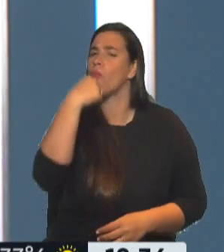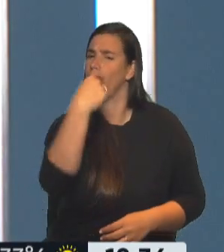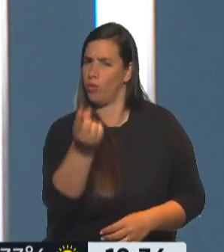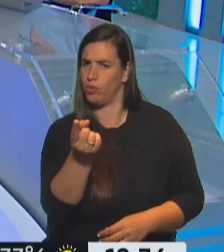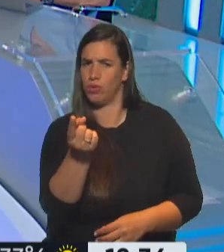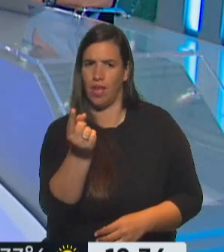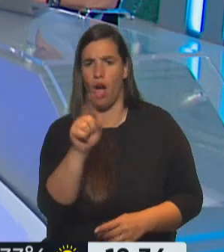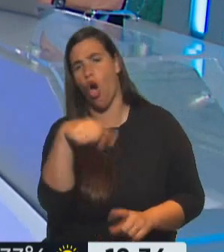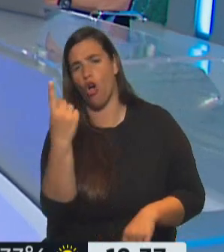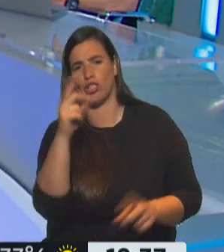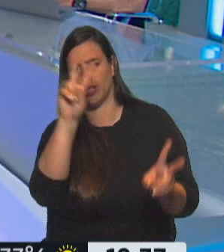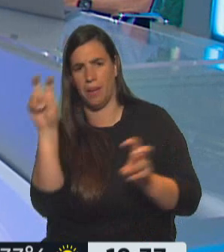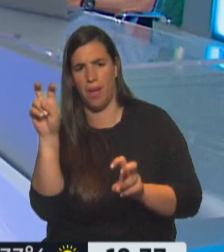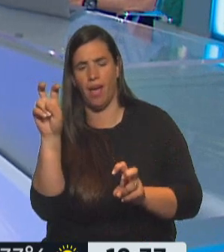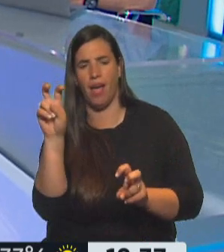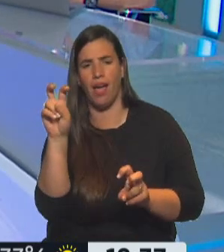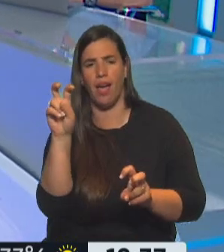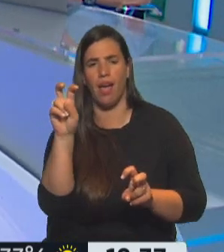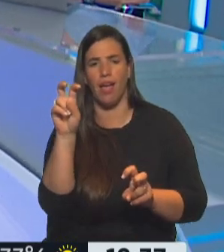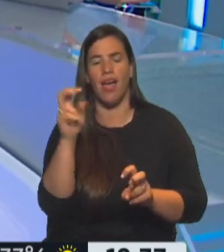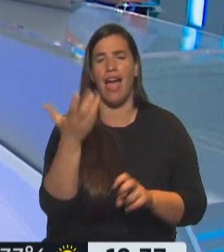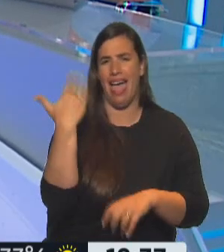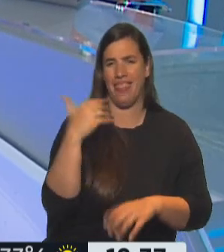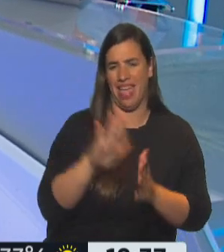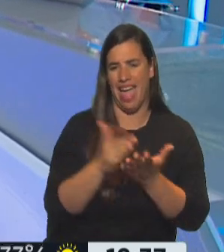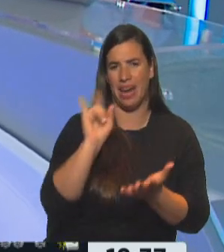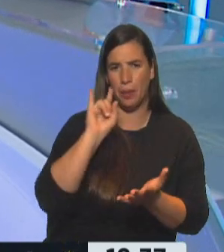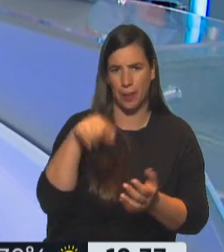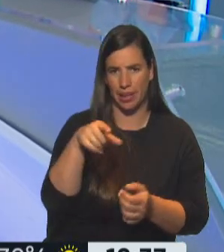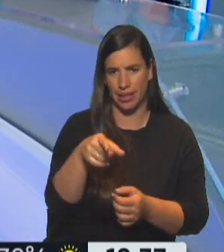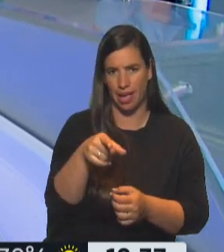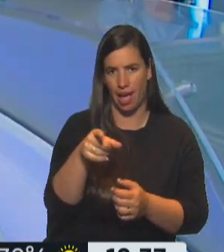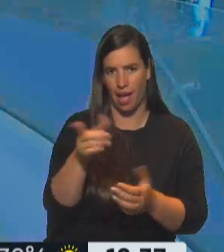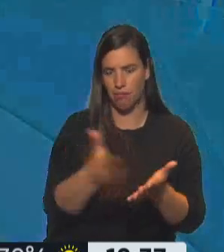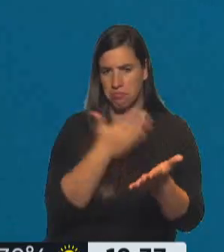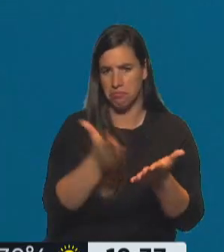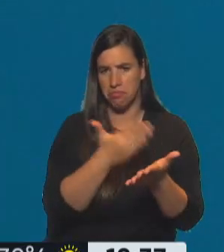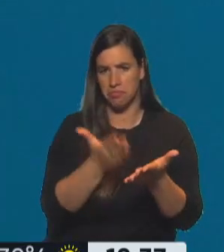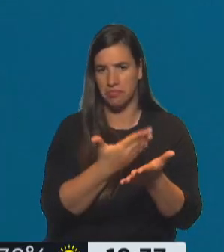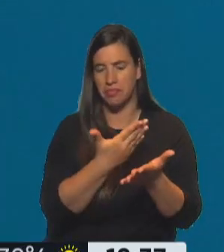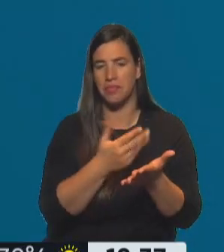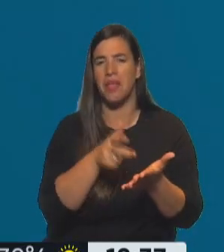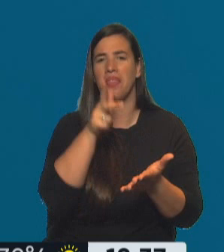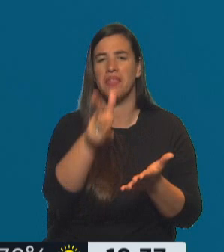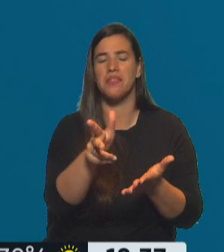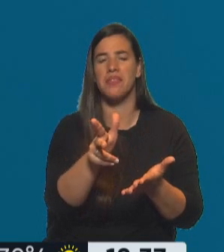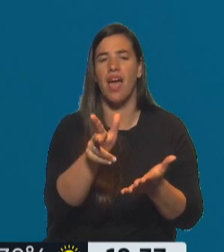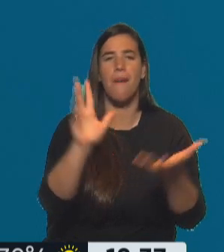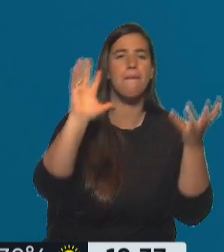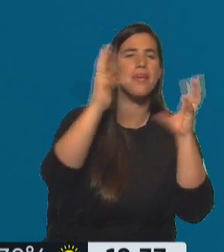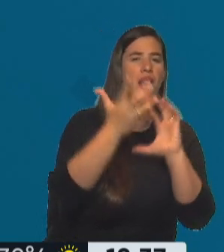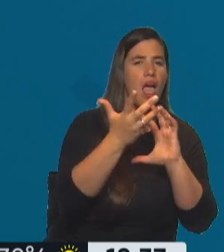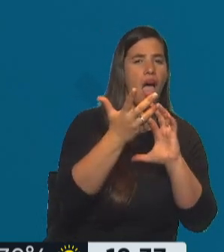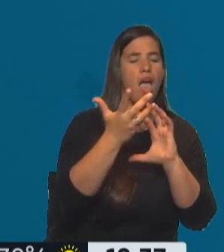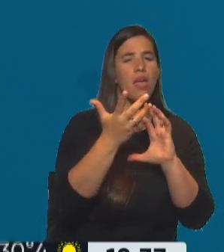consulta, porque recién repasábamos esta publicación de la revista Nature, que en su editorial se detiene en la propuesta de Javier